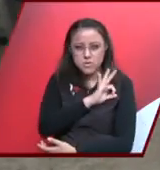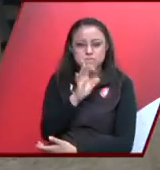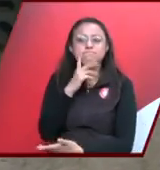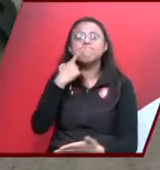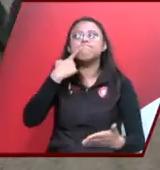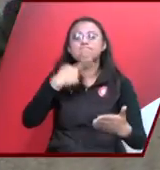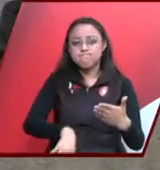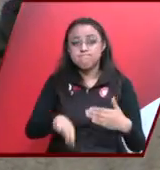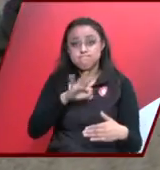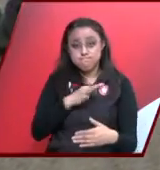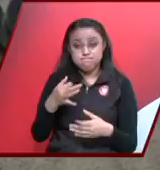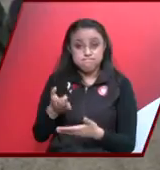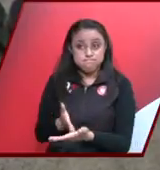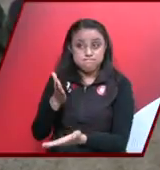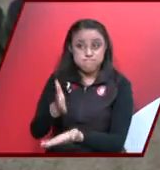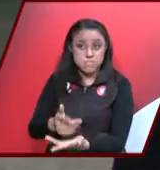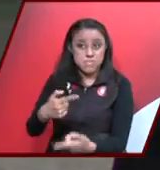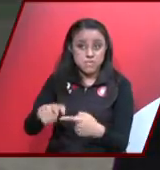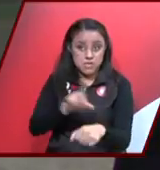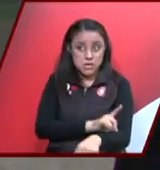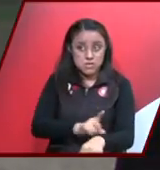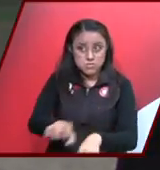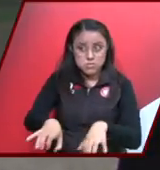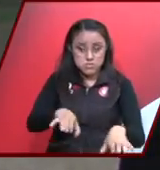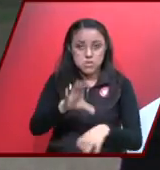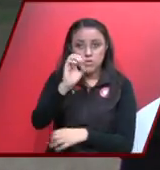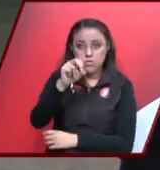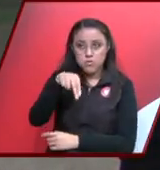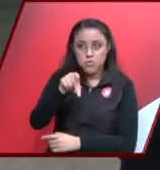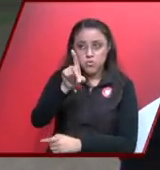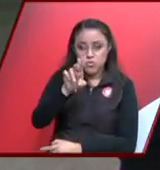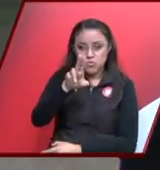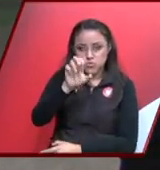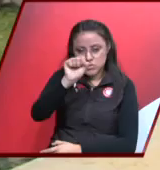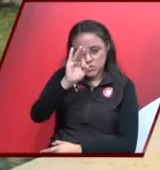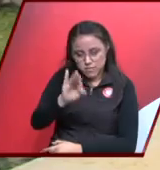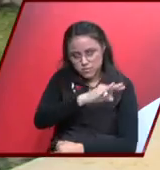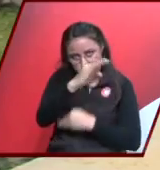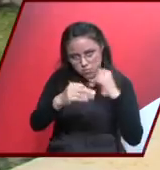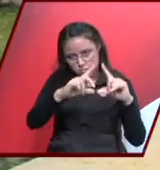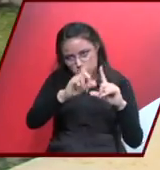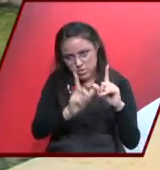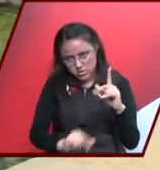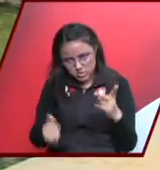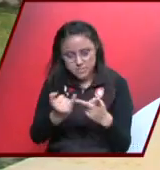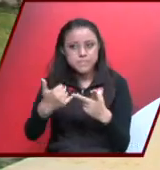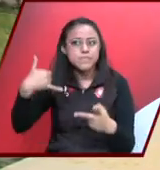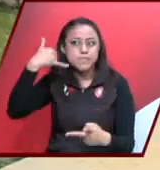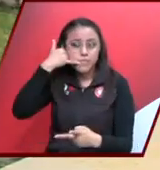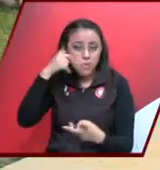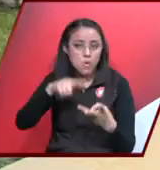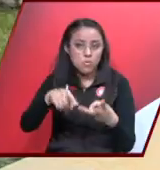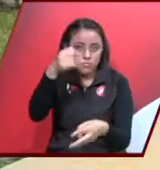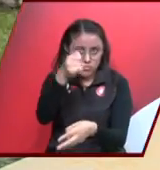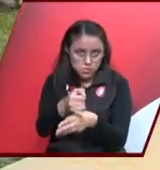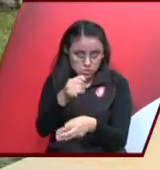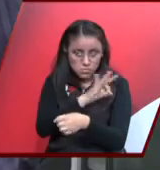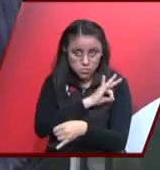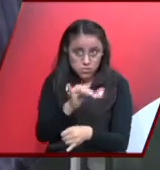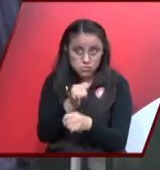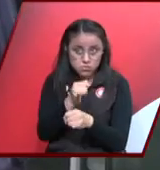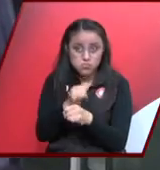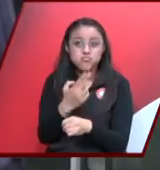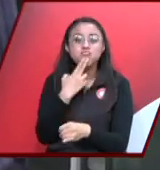queja de manera física en cualquiera de las delegaciones que Conducef tiene en todo el país, también vía telefónica o por internet a